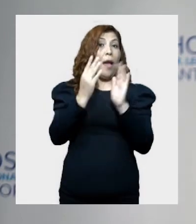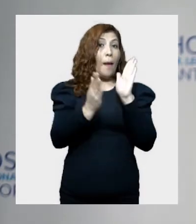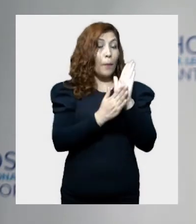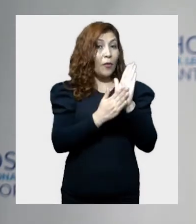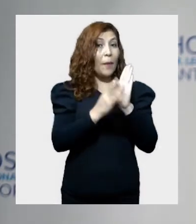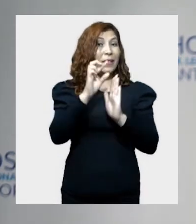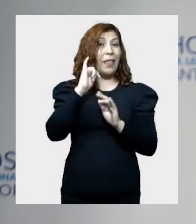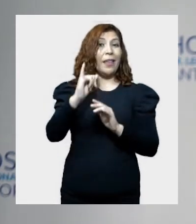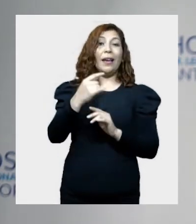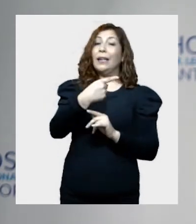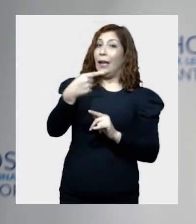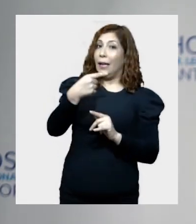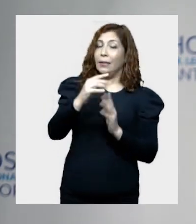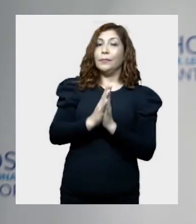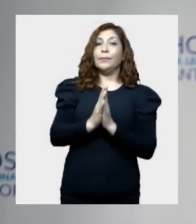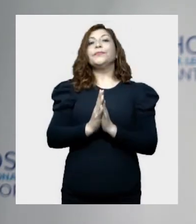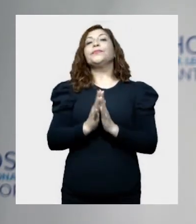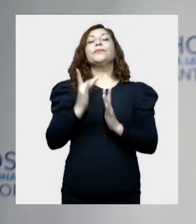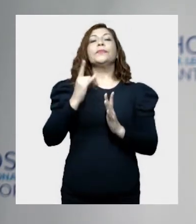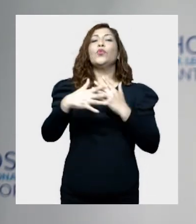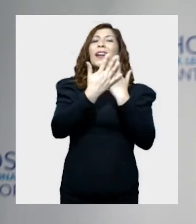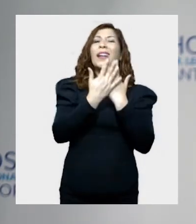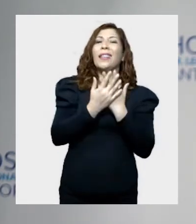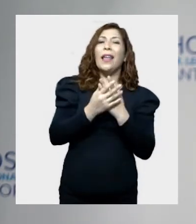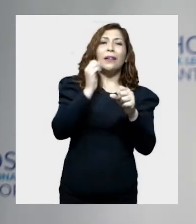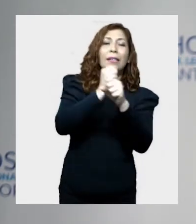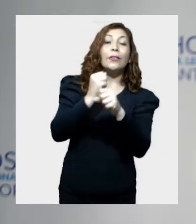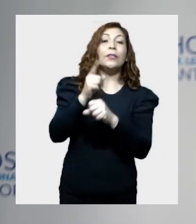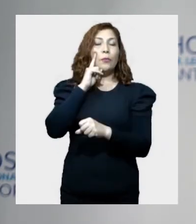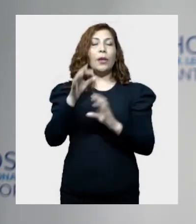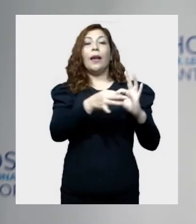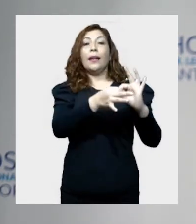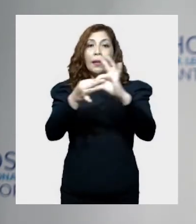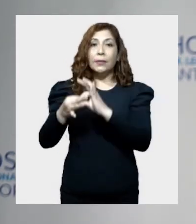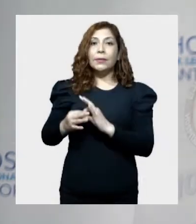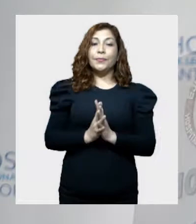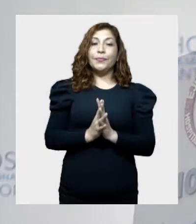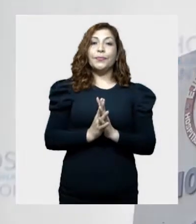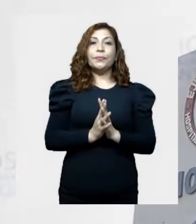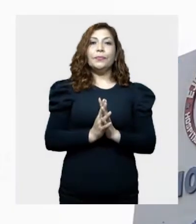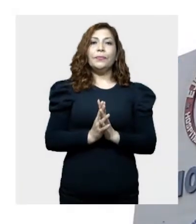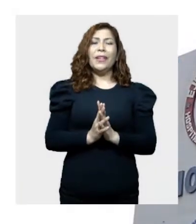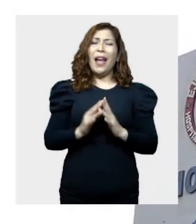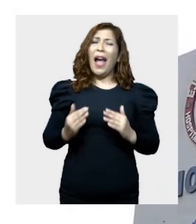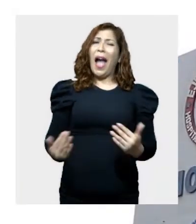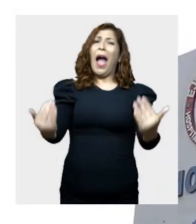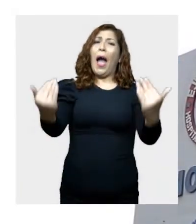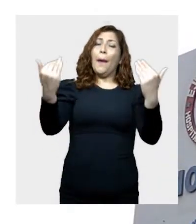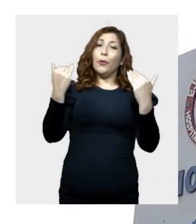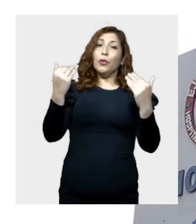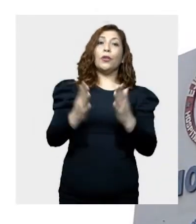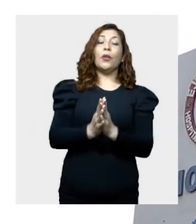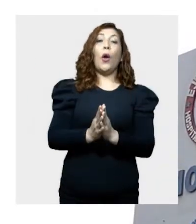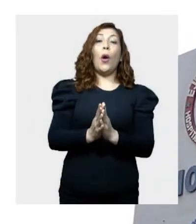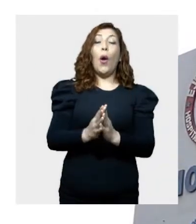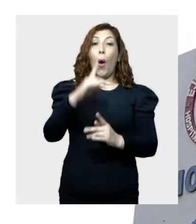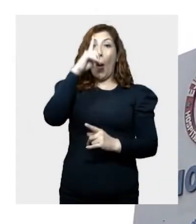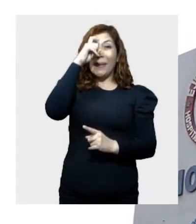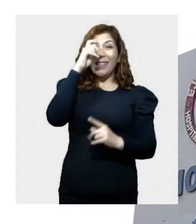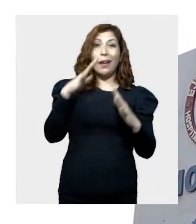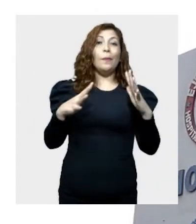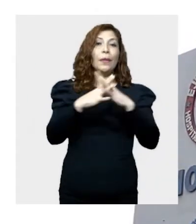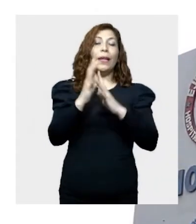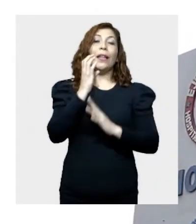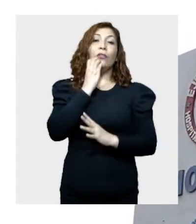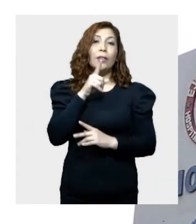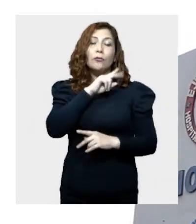mayor articulación en red. Fue así que tenemos que agradecer el enorme apoyo prestado por el Hospital Militar de Antofagasta,